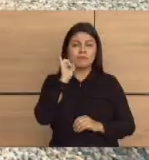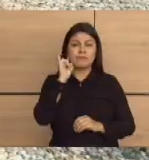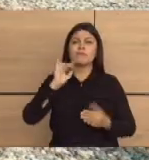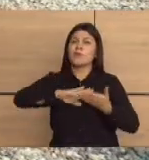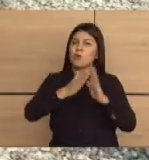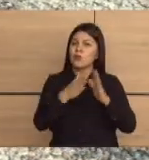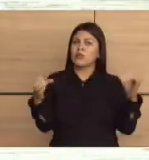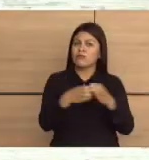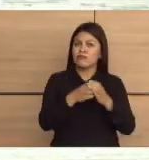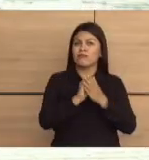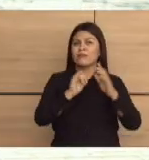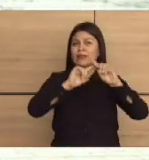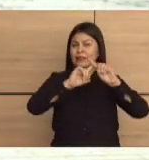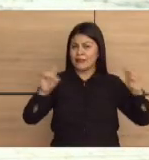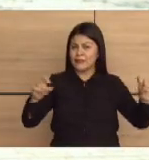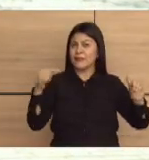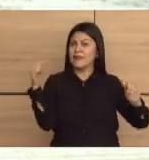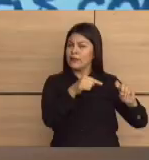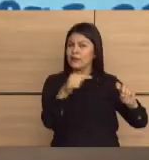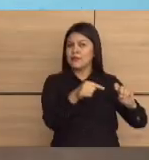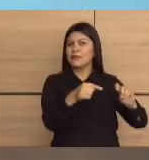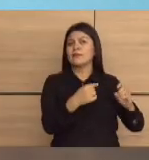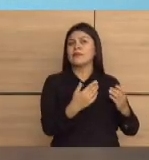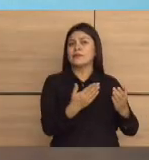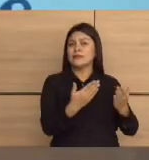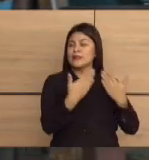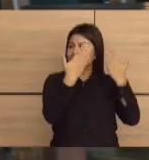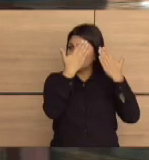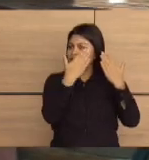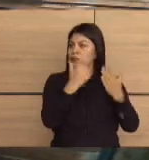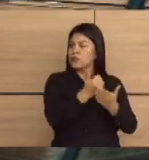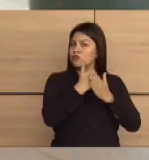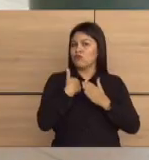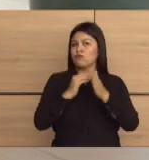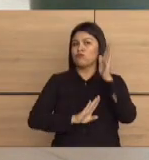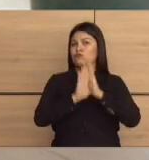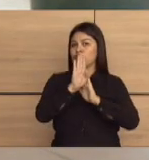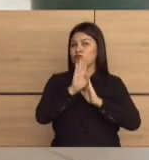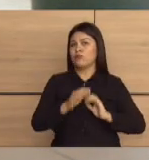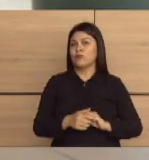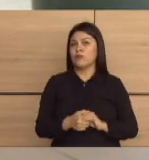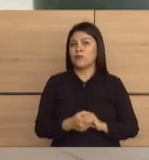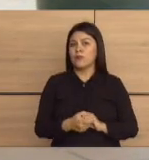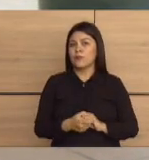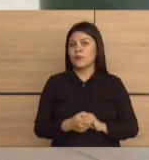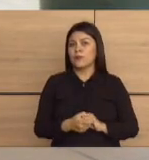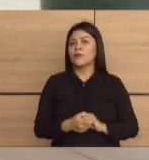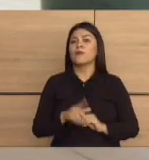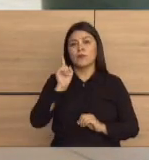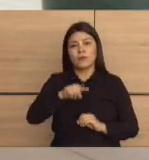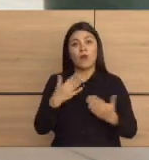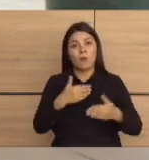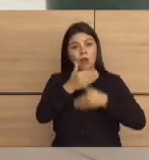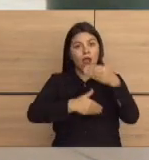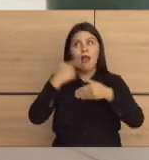diversa, en verdad te ayuda a crecer como persona. Si hacemos todo un proceso de pensamiento